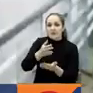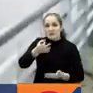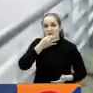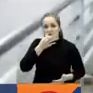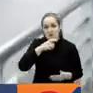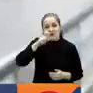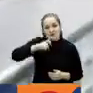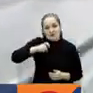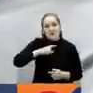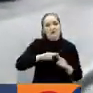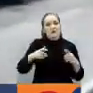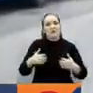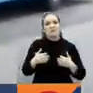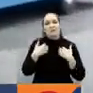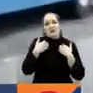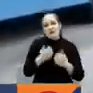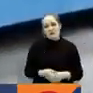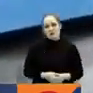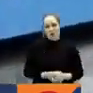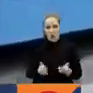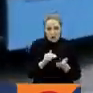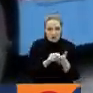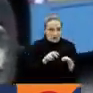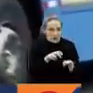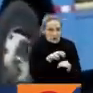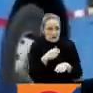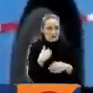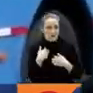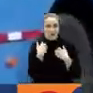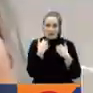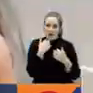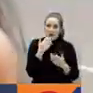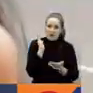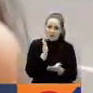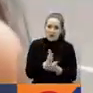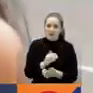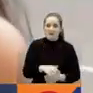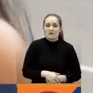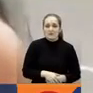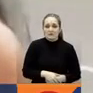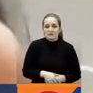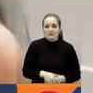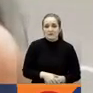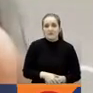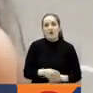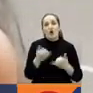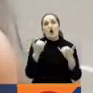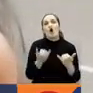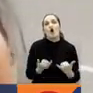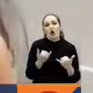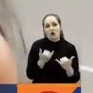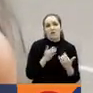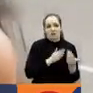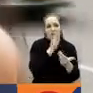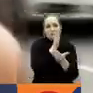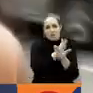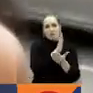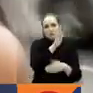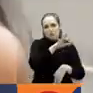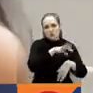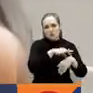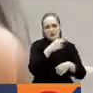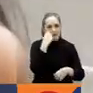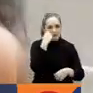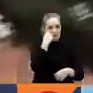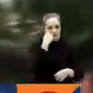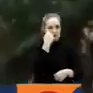que siente miedo de subirse de nuevo a uno de estos vehículos. Yo salí hoy porque tenía la cita con el oftalmólogo y sí, le da